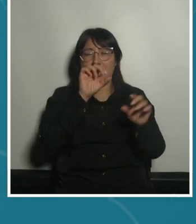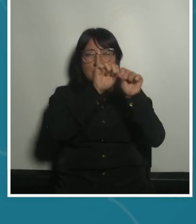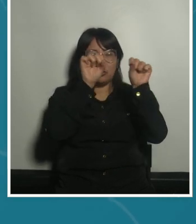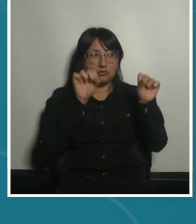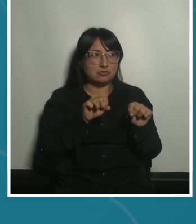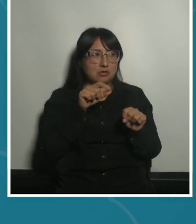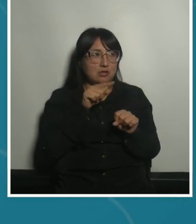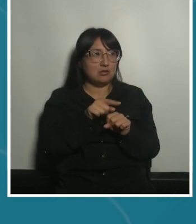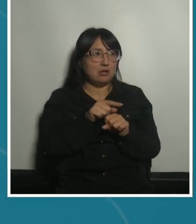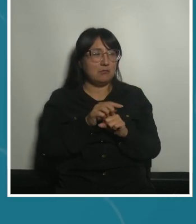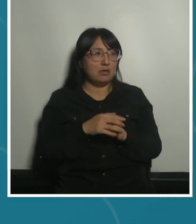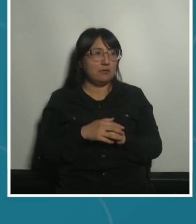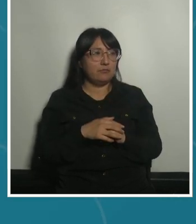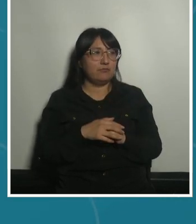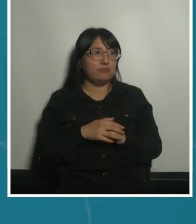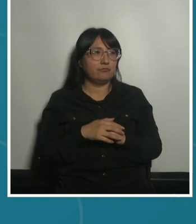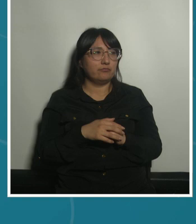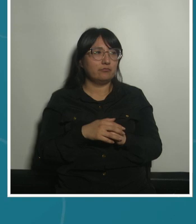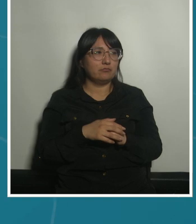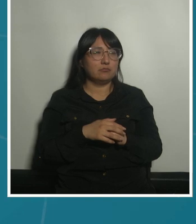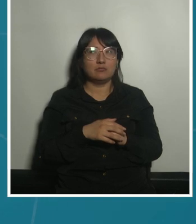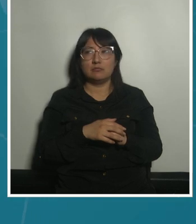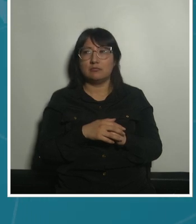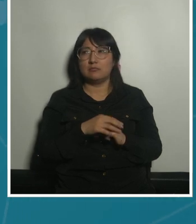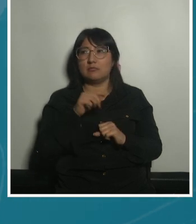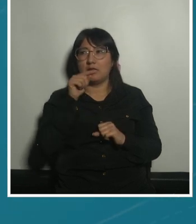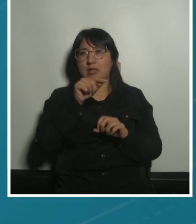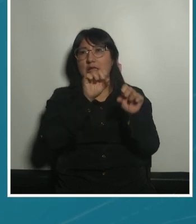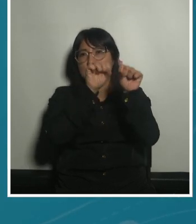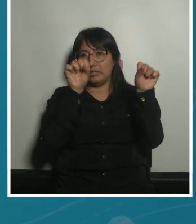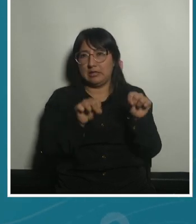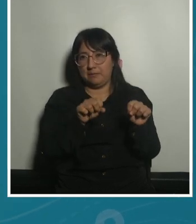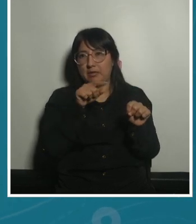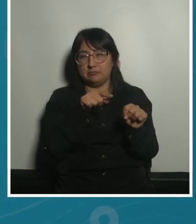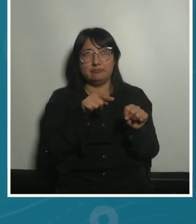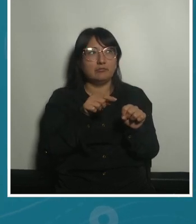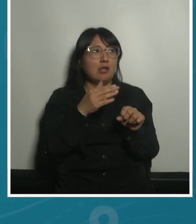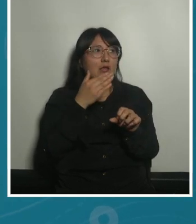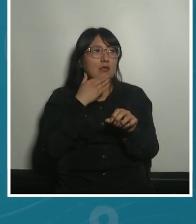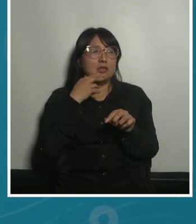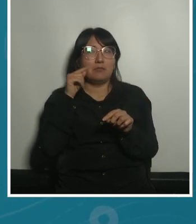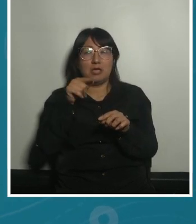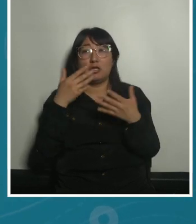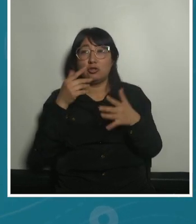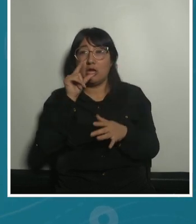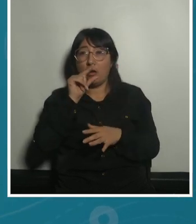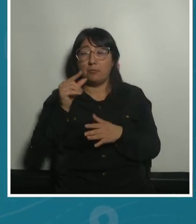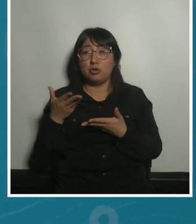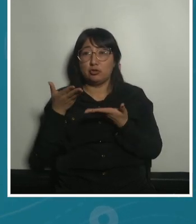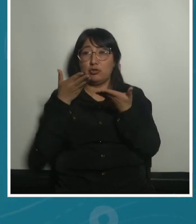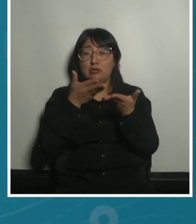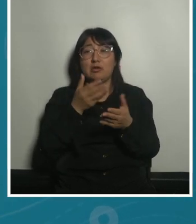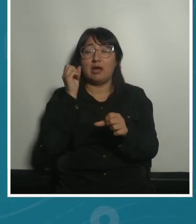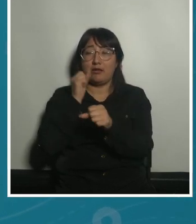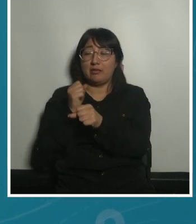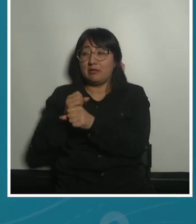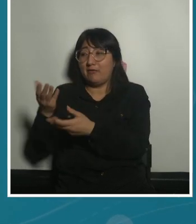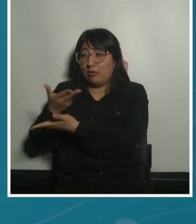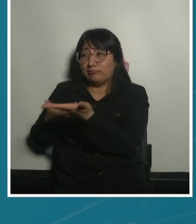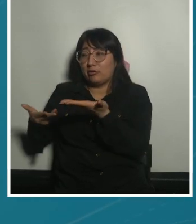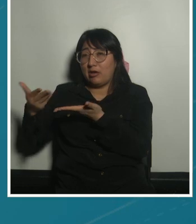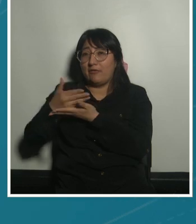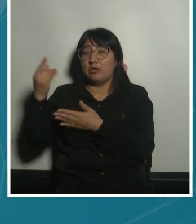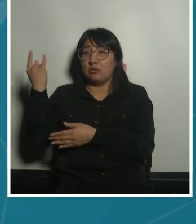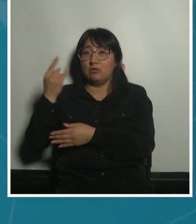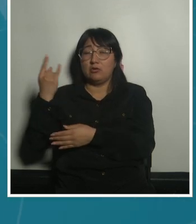también herencias paleogeomorfológicas de este sistema. Esto estamos por entregar también, es parte del trabajo colaborativo con la